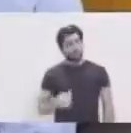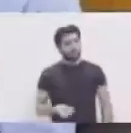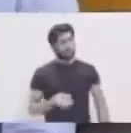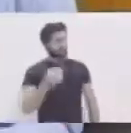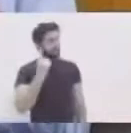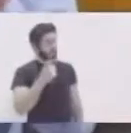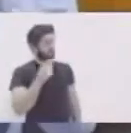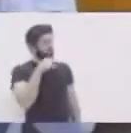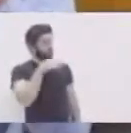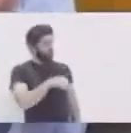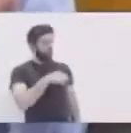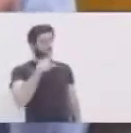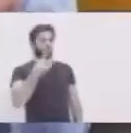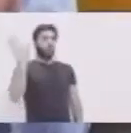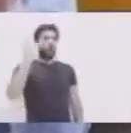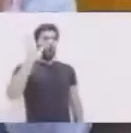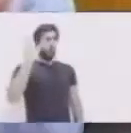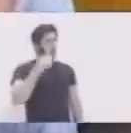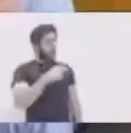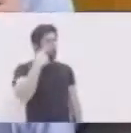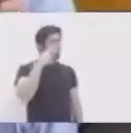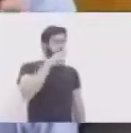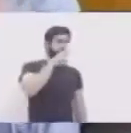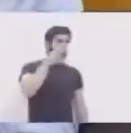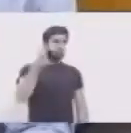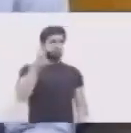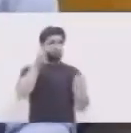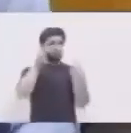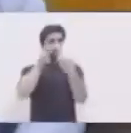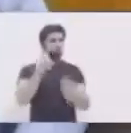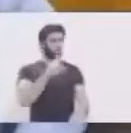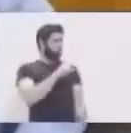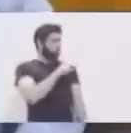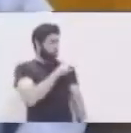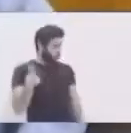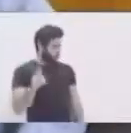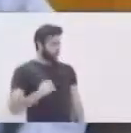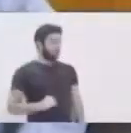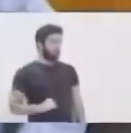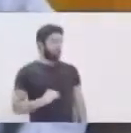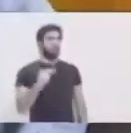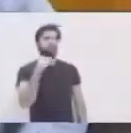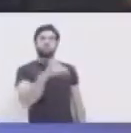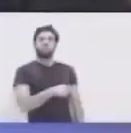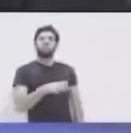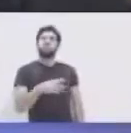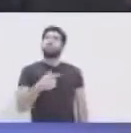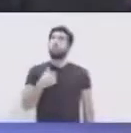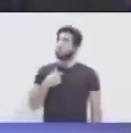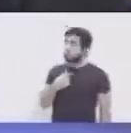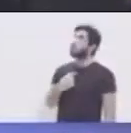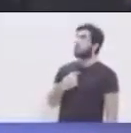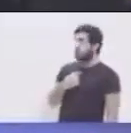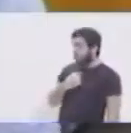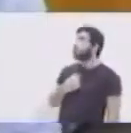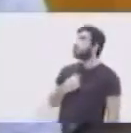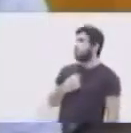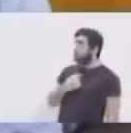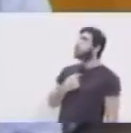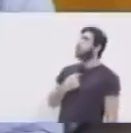decía, no los saludes, no los mires. ¿Qué crees que hacía Graciela? Los miraba. Solo hacía